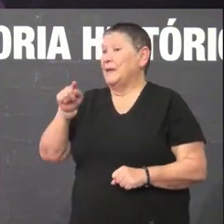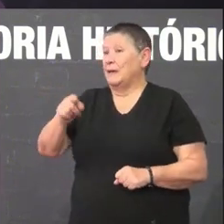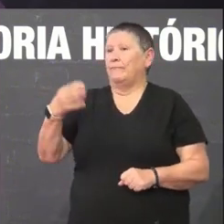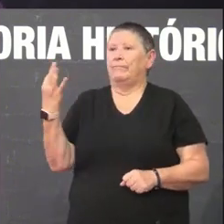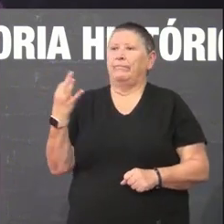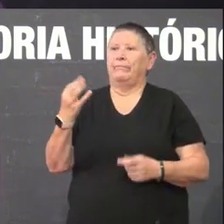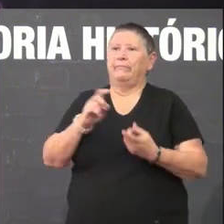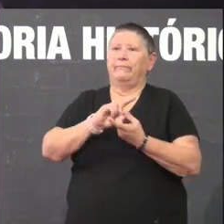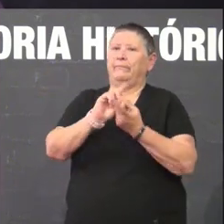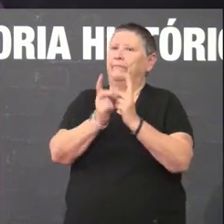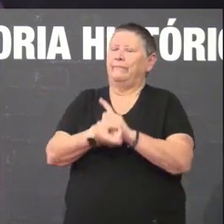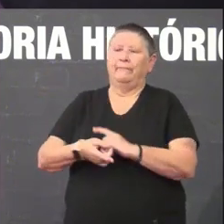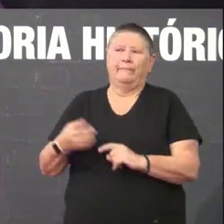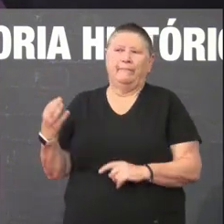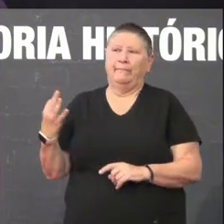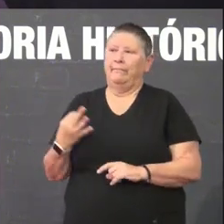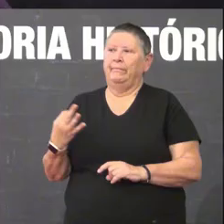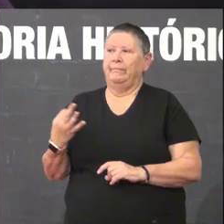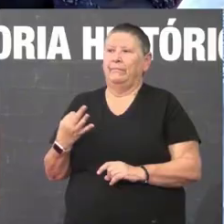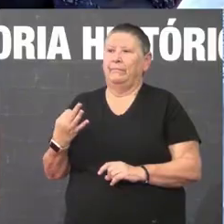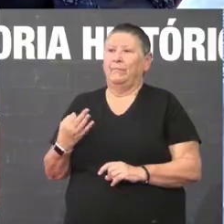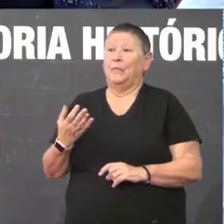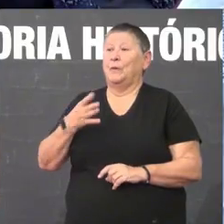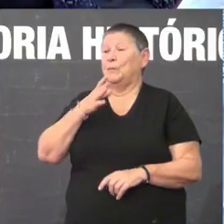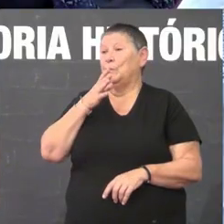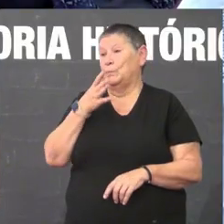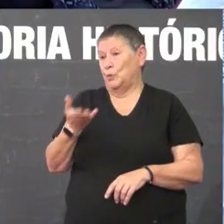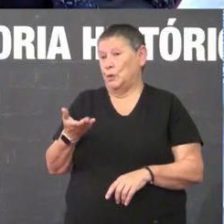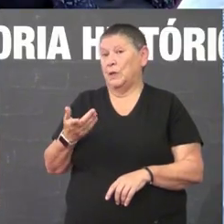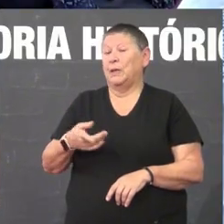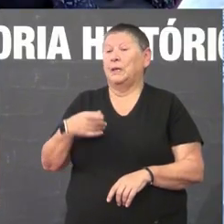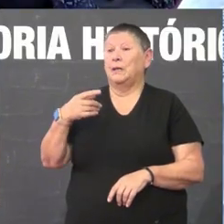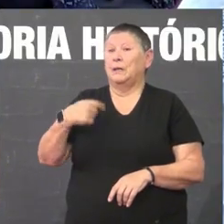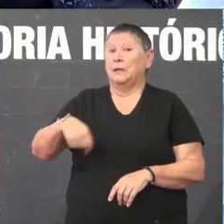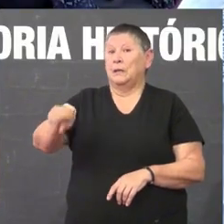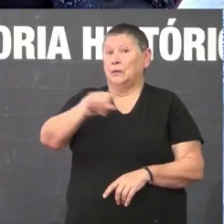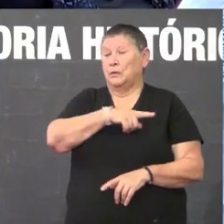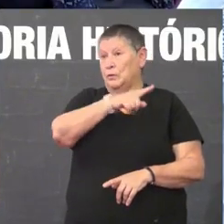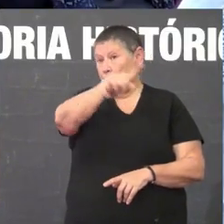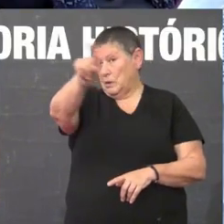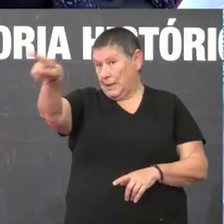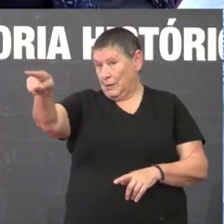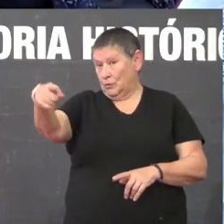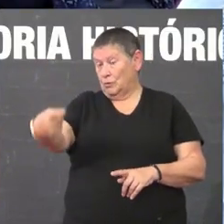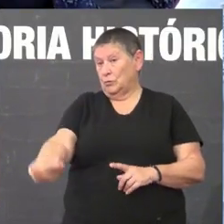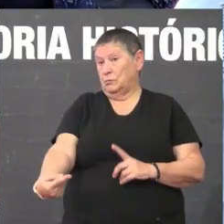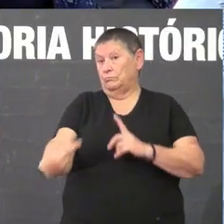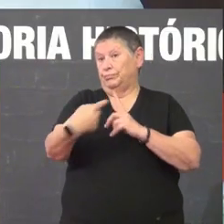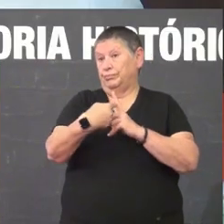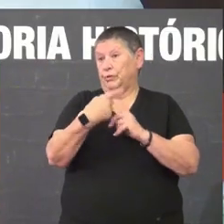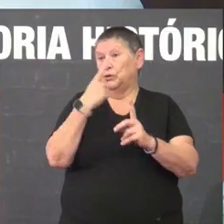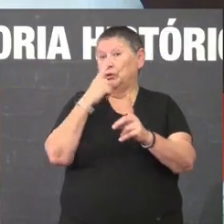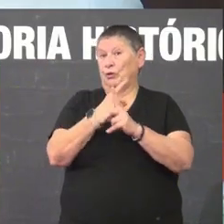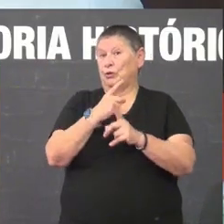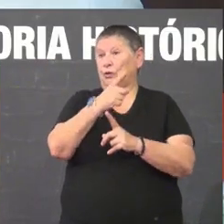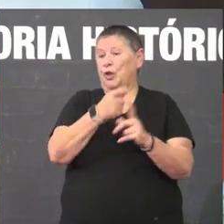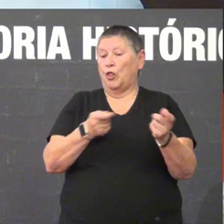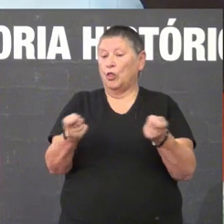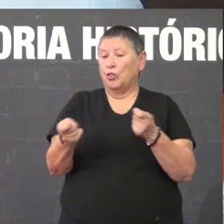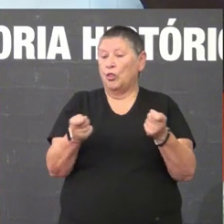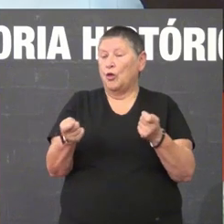cambiarlo hay que cambiarlo Porque mientras nuestros adversarios dominen todos los aparatos ideológicos del país pues es muy difícil